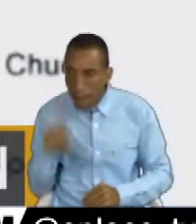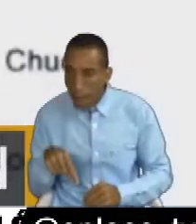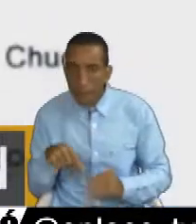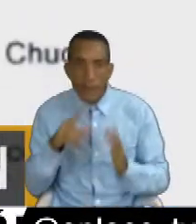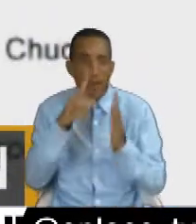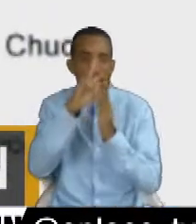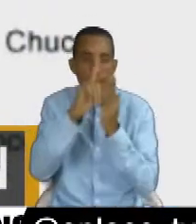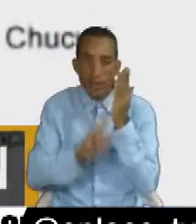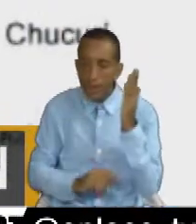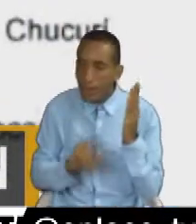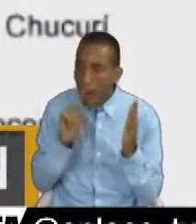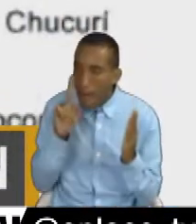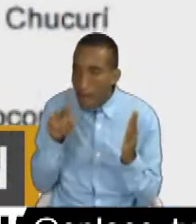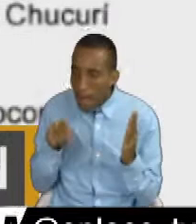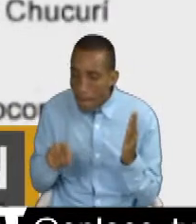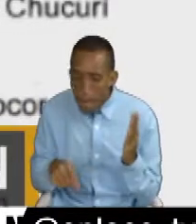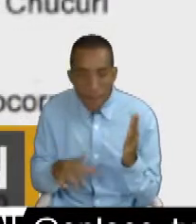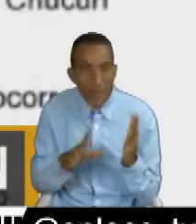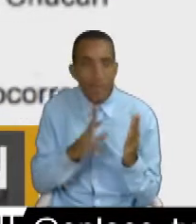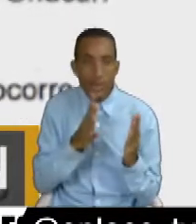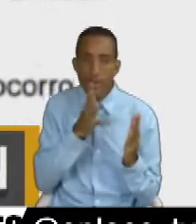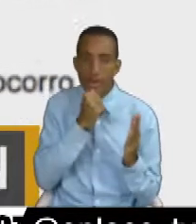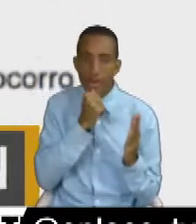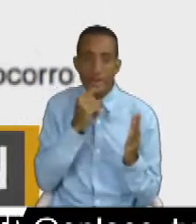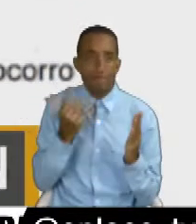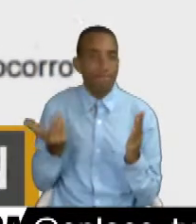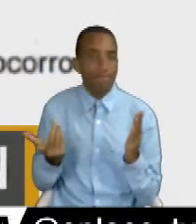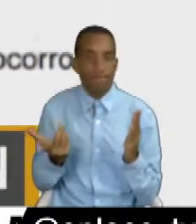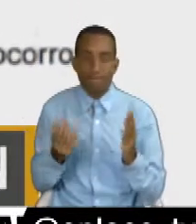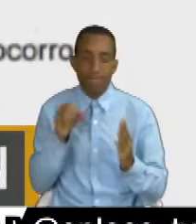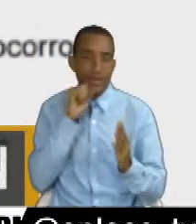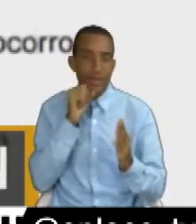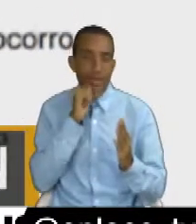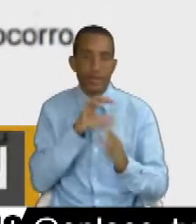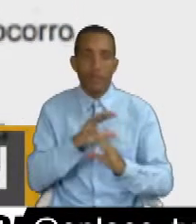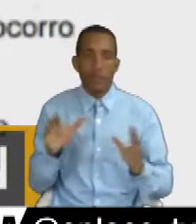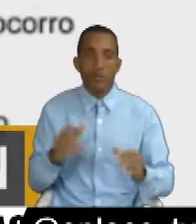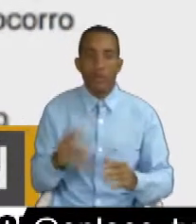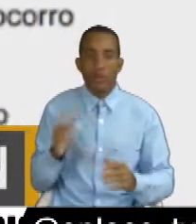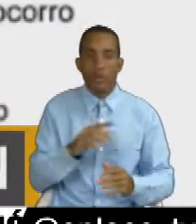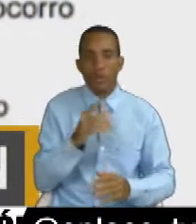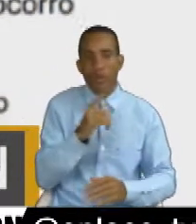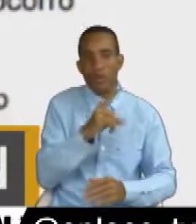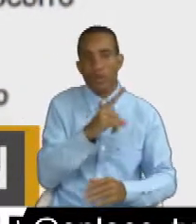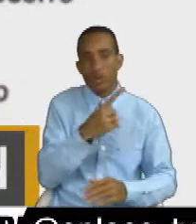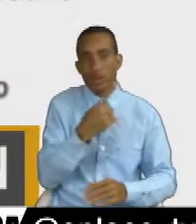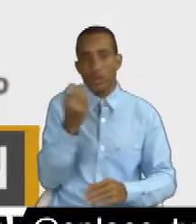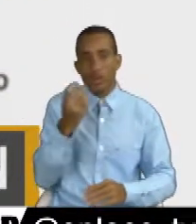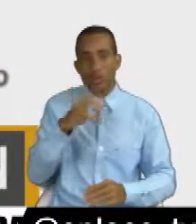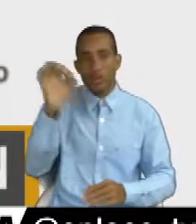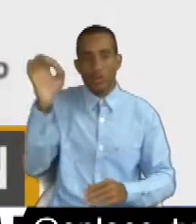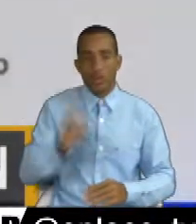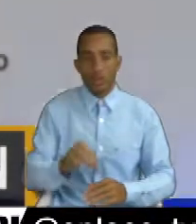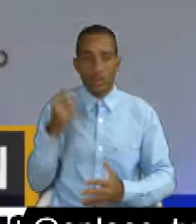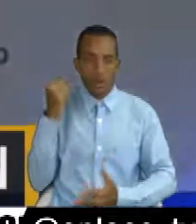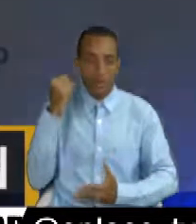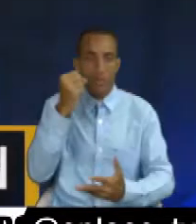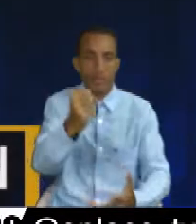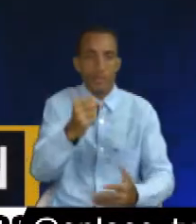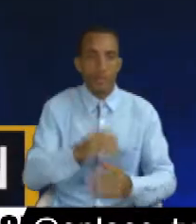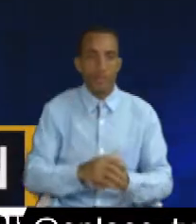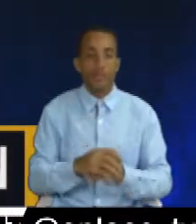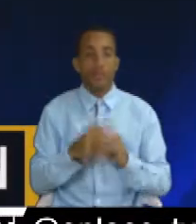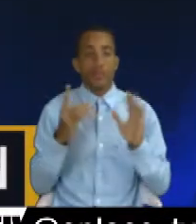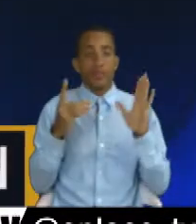37 municipios que por Santander les corresponde dicha inversión, cuyo monto total asciende a un 10% de lo que fue la venta del activo. Este decreto expedido por